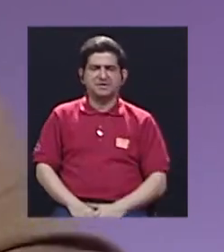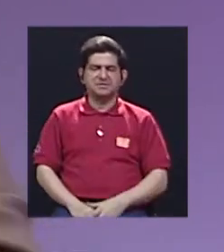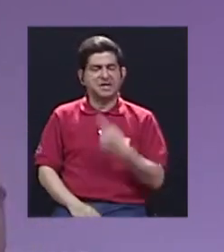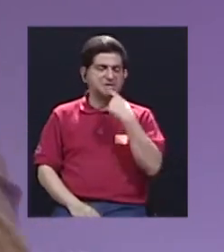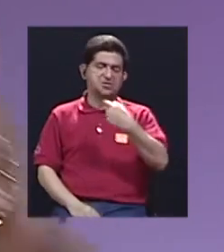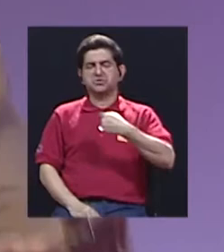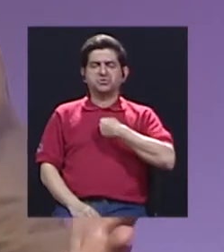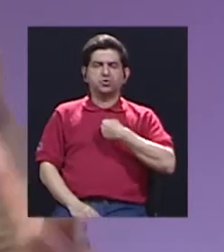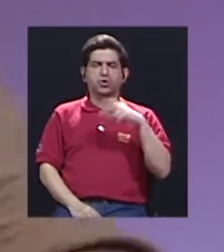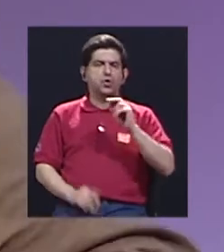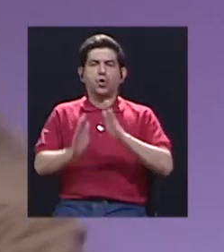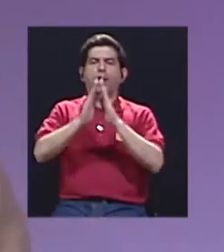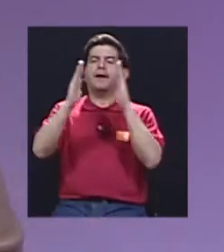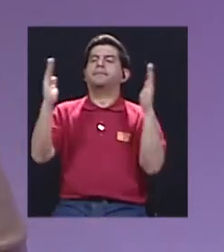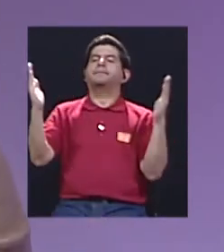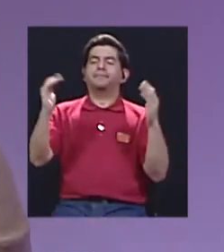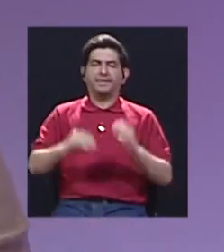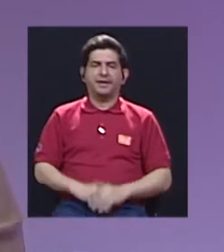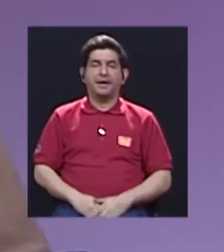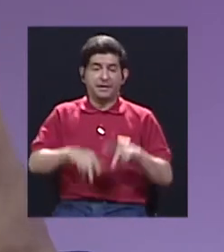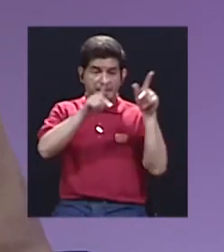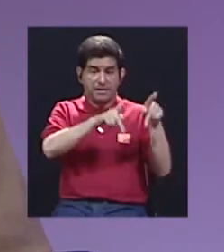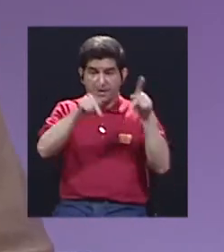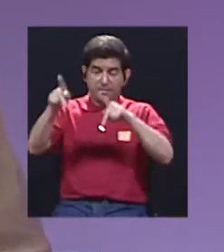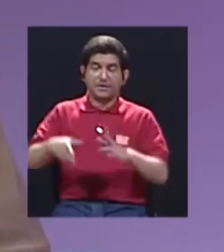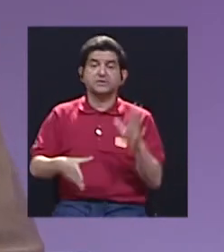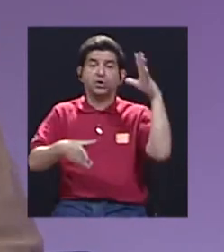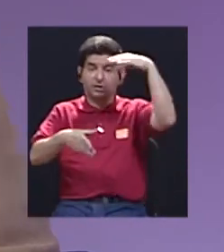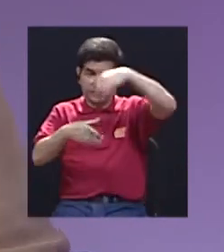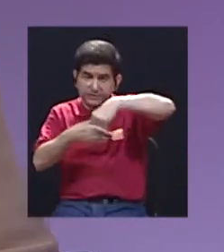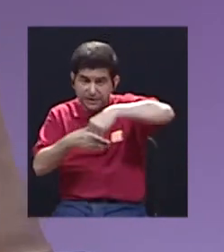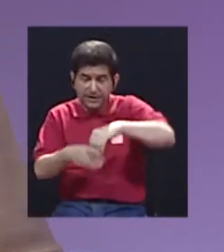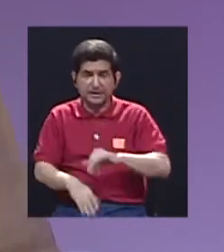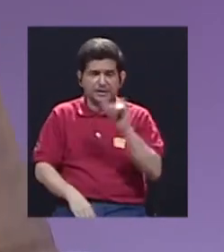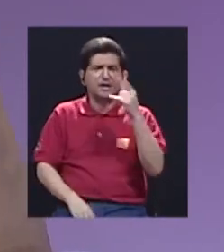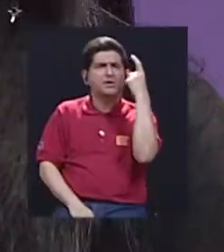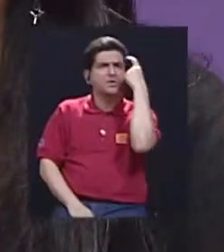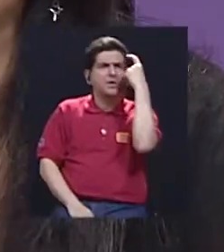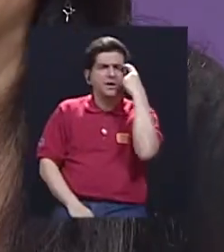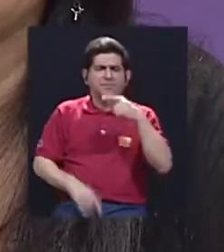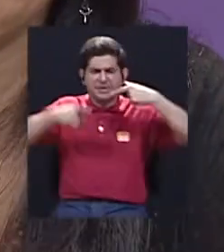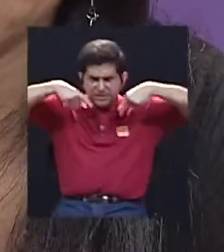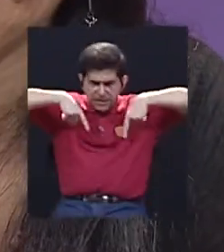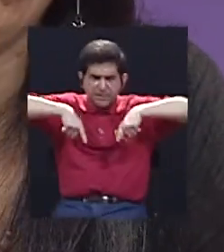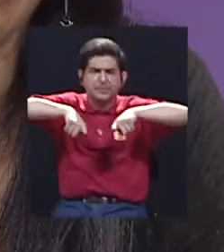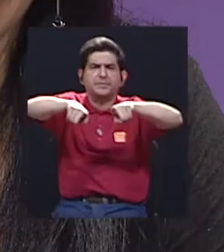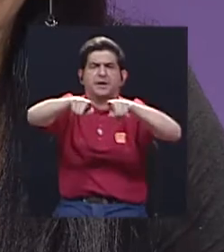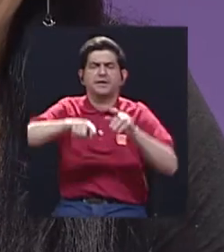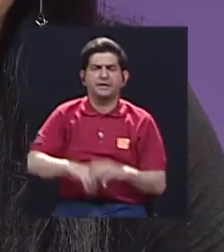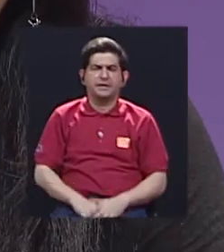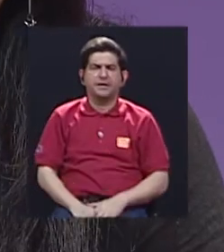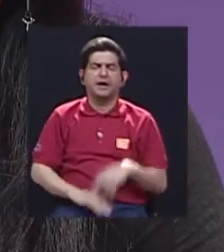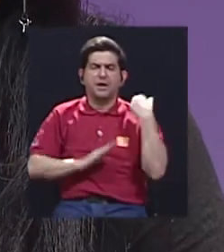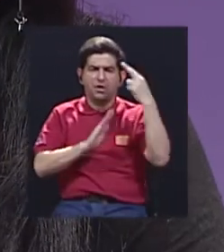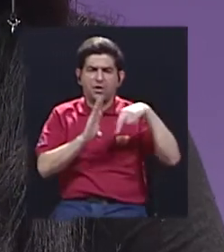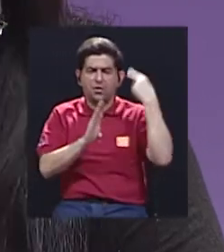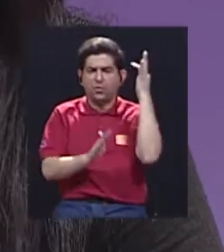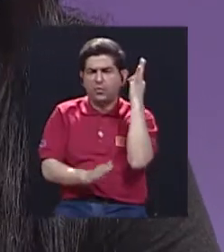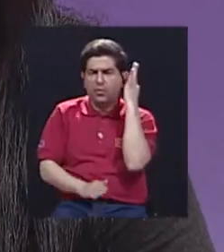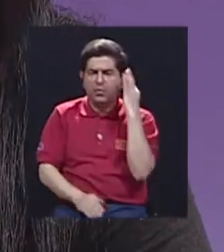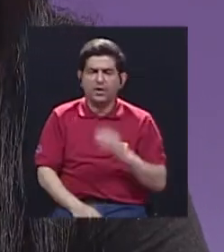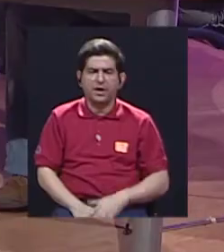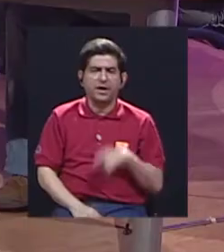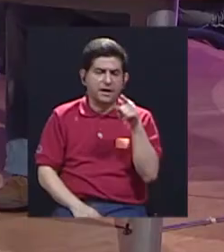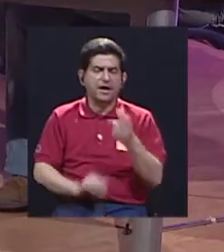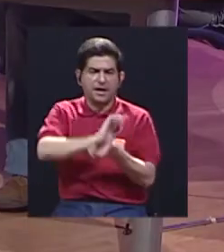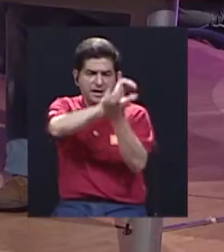yo, lo amplía y hace que la gente entre y comience además a pensar paralelamente en el papel de la mujer en